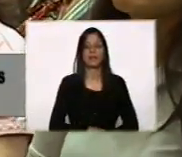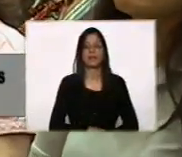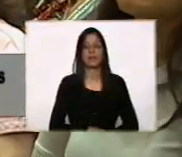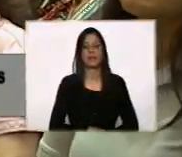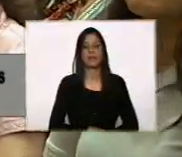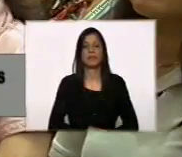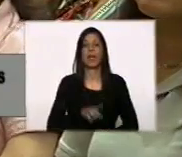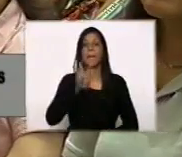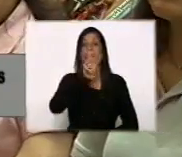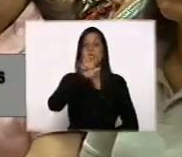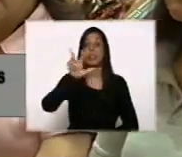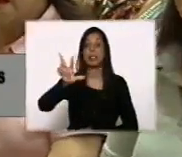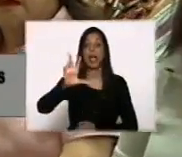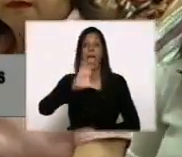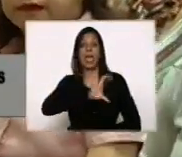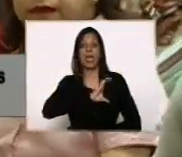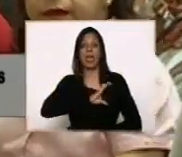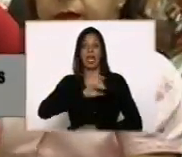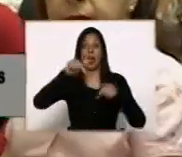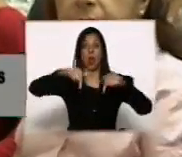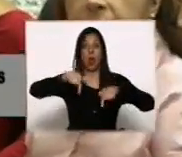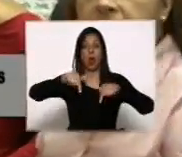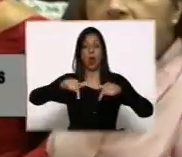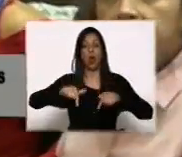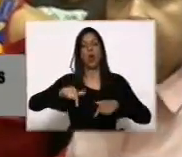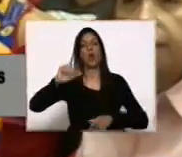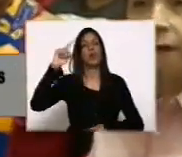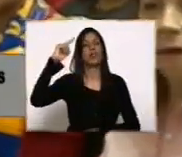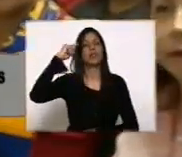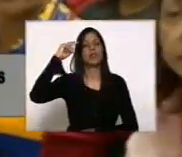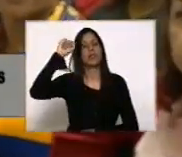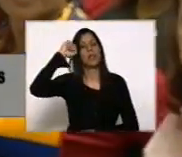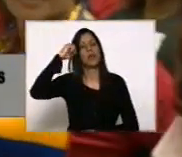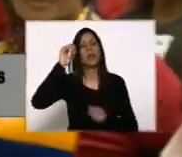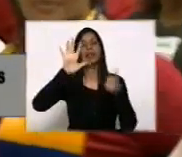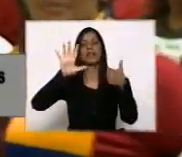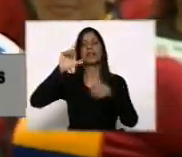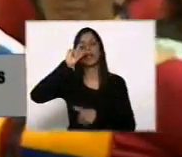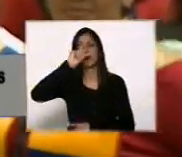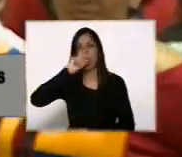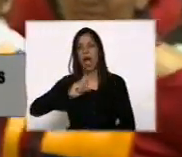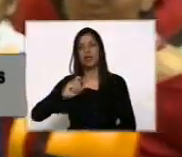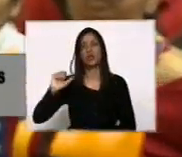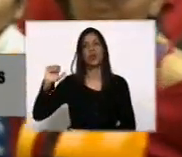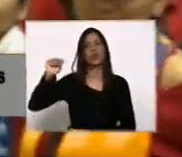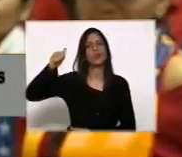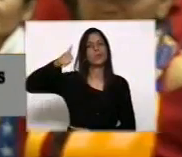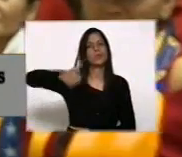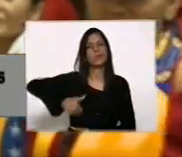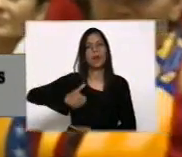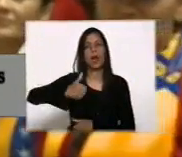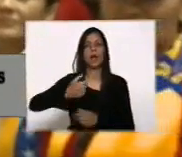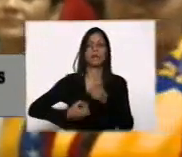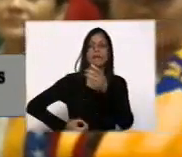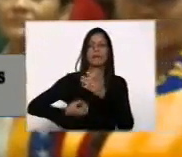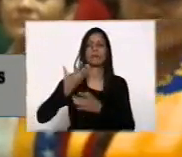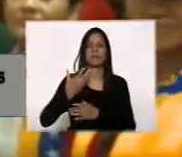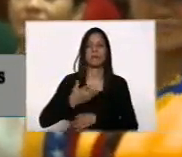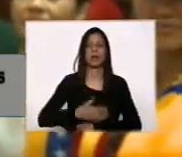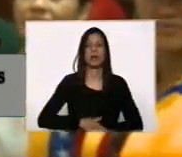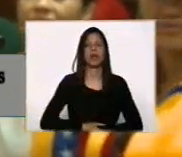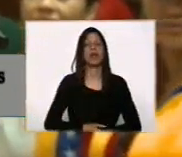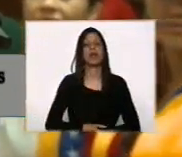este 23 de enero, en esta fecha que estamos conmemorando 60 años, yo quiero decirle muy